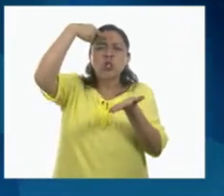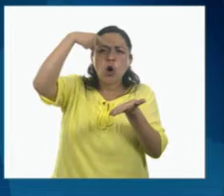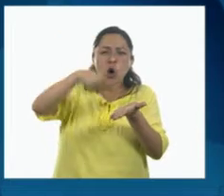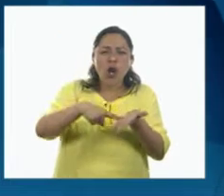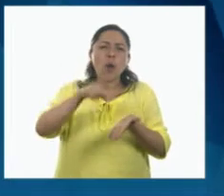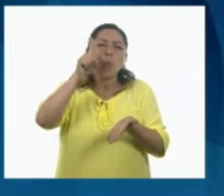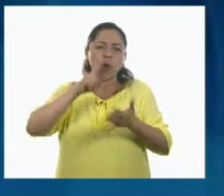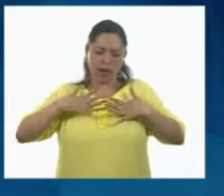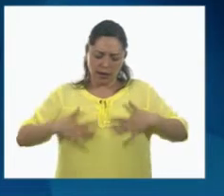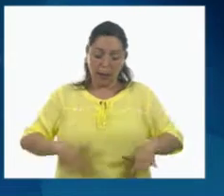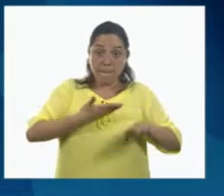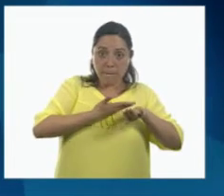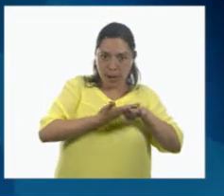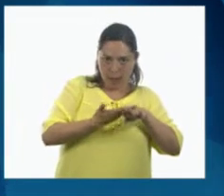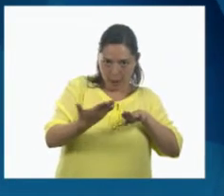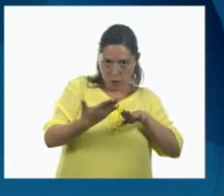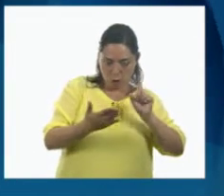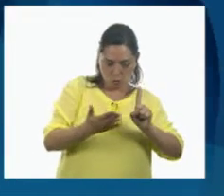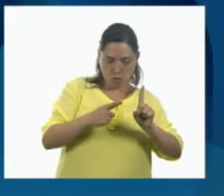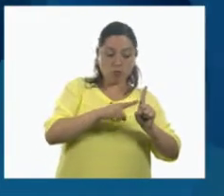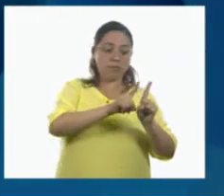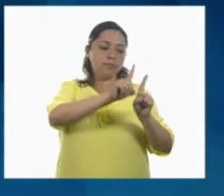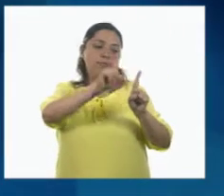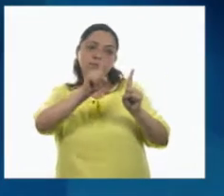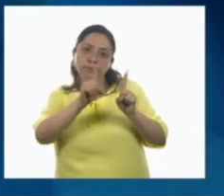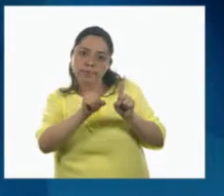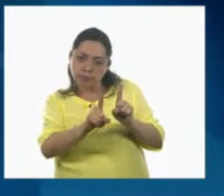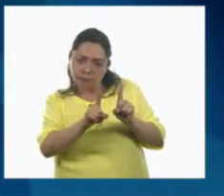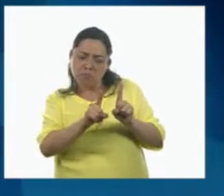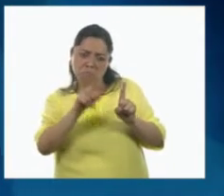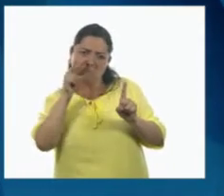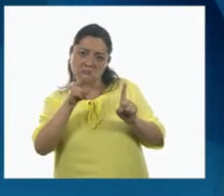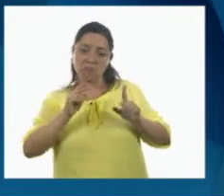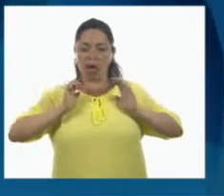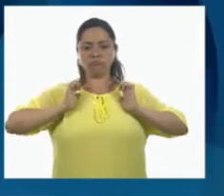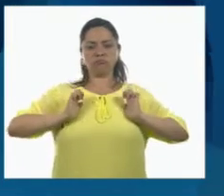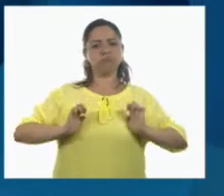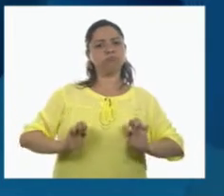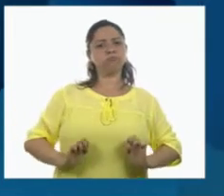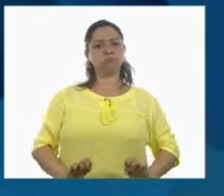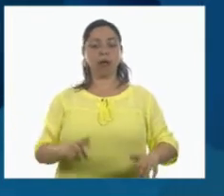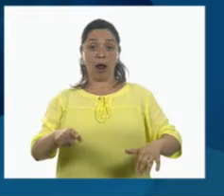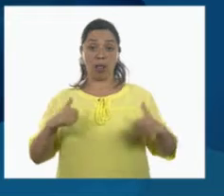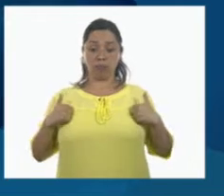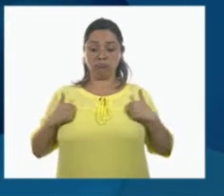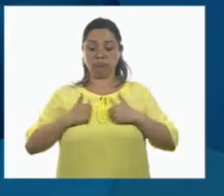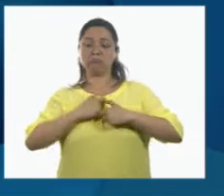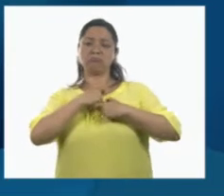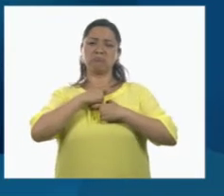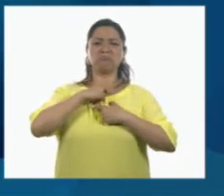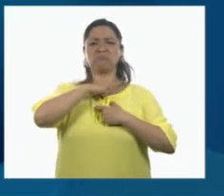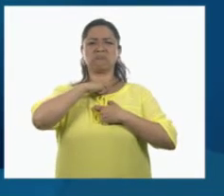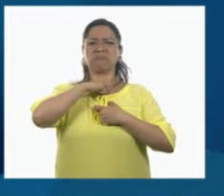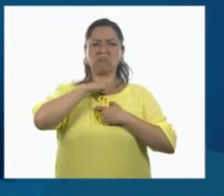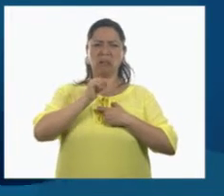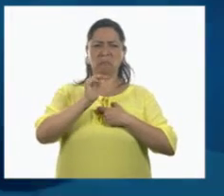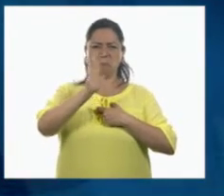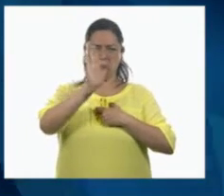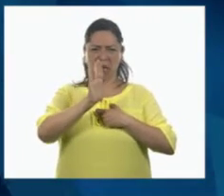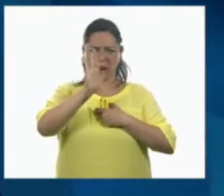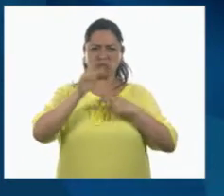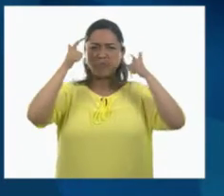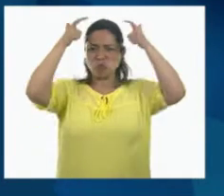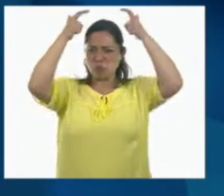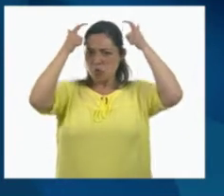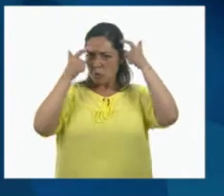de blanco, porque el señor que está al lado de ella se ve también muy elegante. De hecho, trae un saco y una corbata, o es como una corbata con un